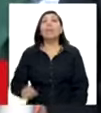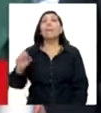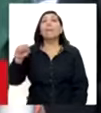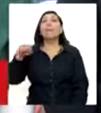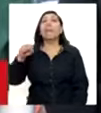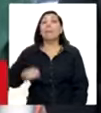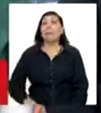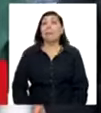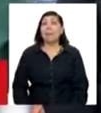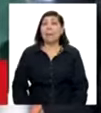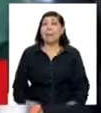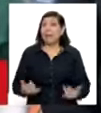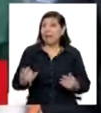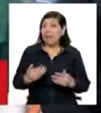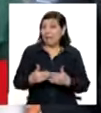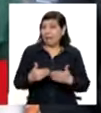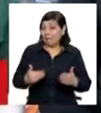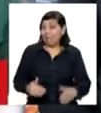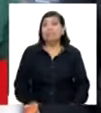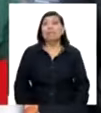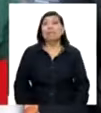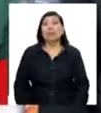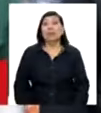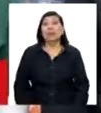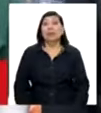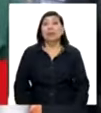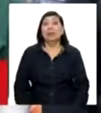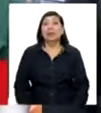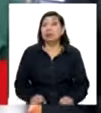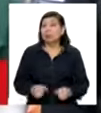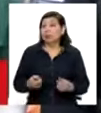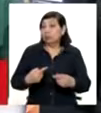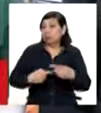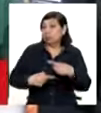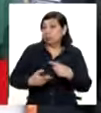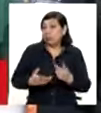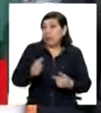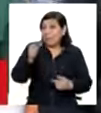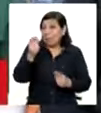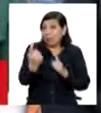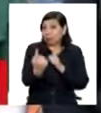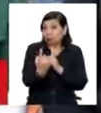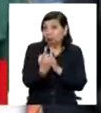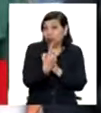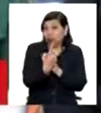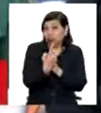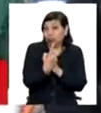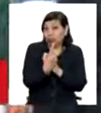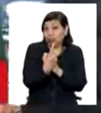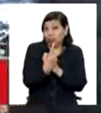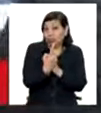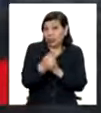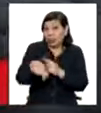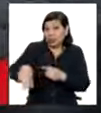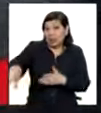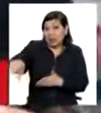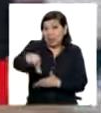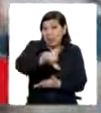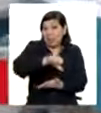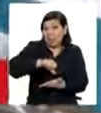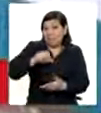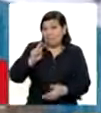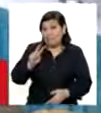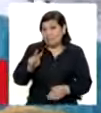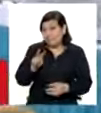Así es, Mafer. Mira, antes de pasar con ese datito, si es que venimos personalmente, peatonalmente, hasta la Plaza Túpac Amaru,